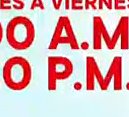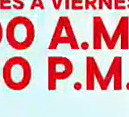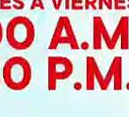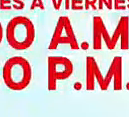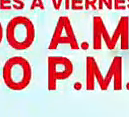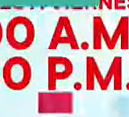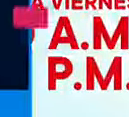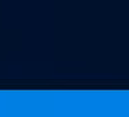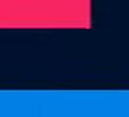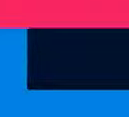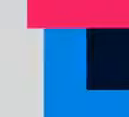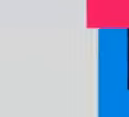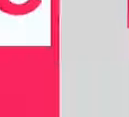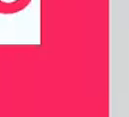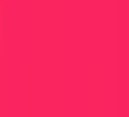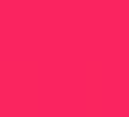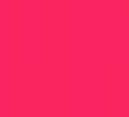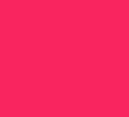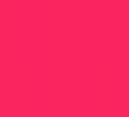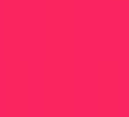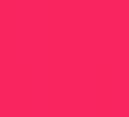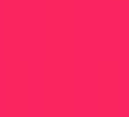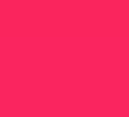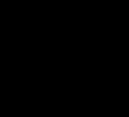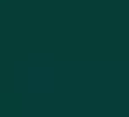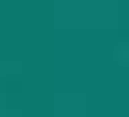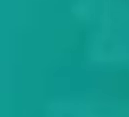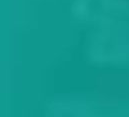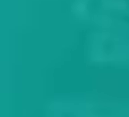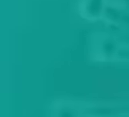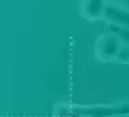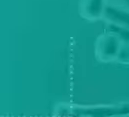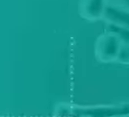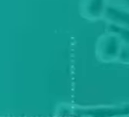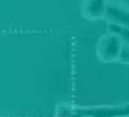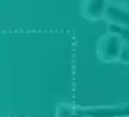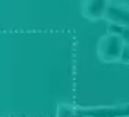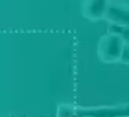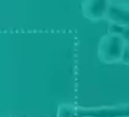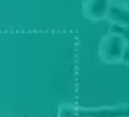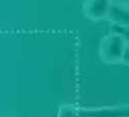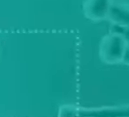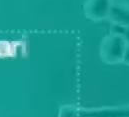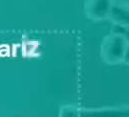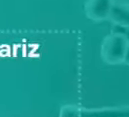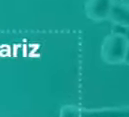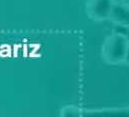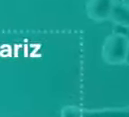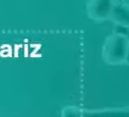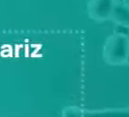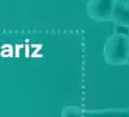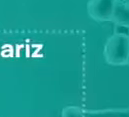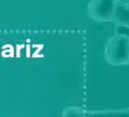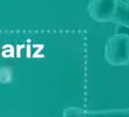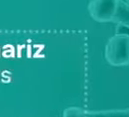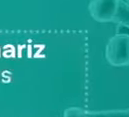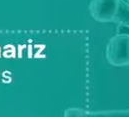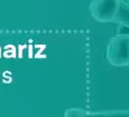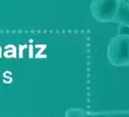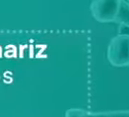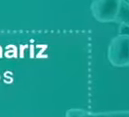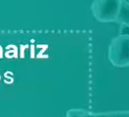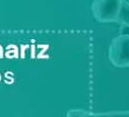4:30 de la tarde, por TV Perú. Primero mi salud. La Kanakasa, Nasa, la